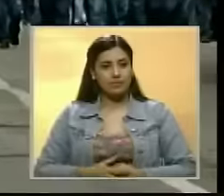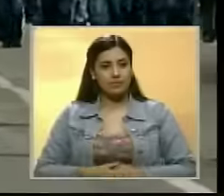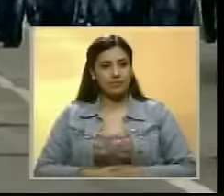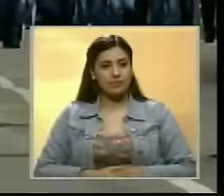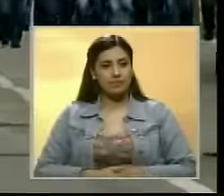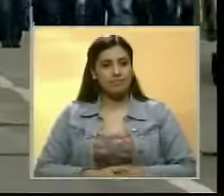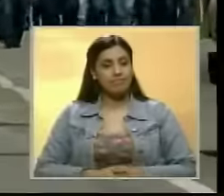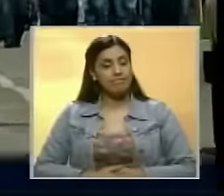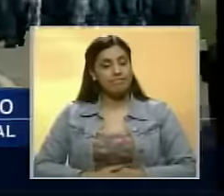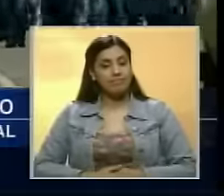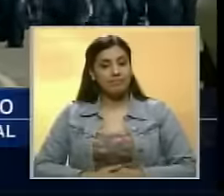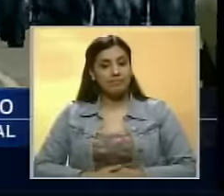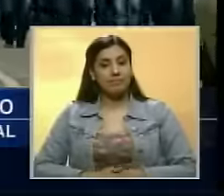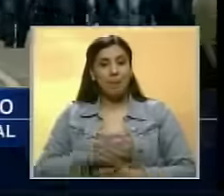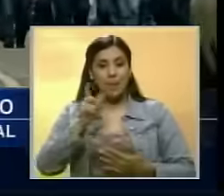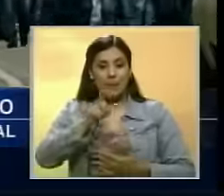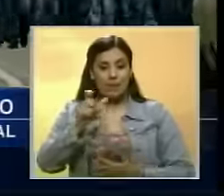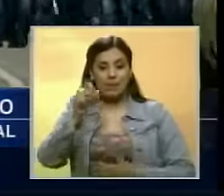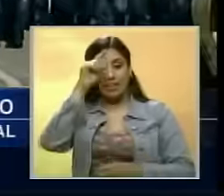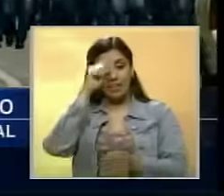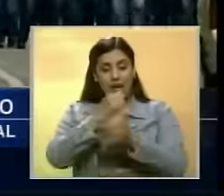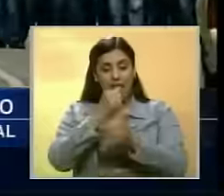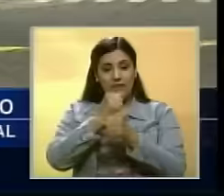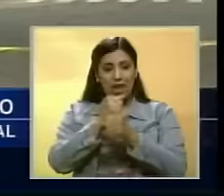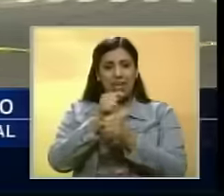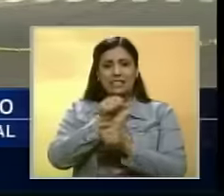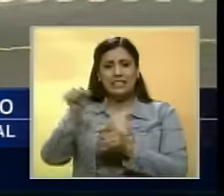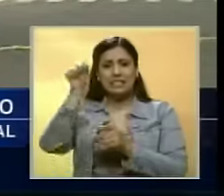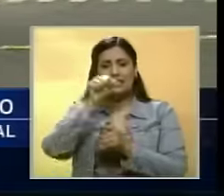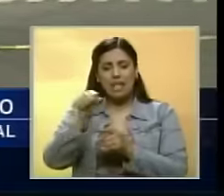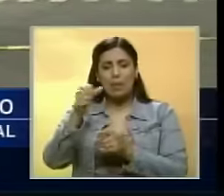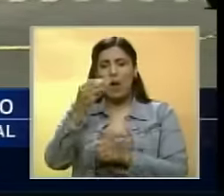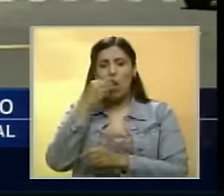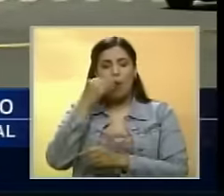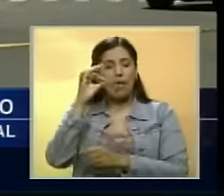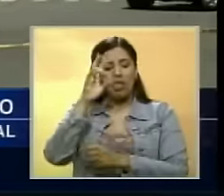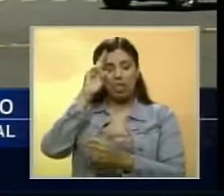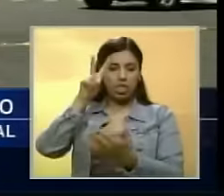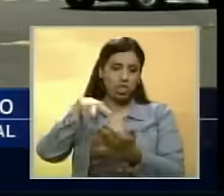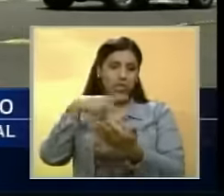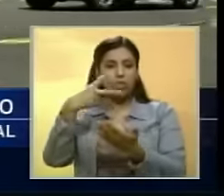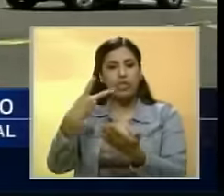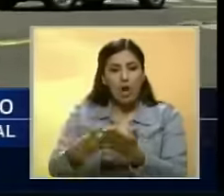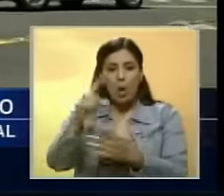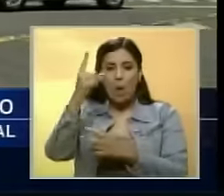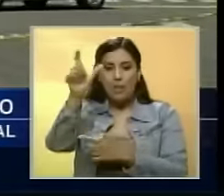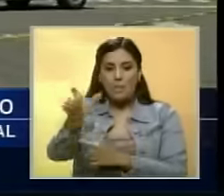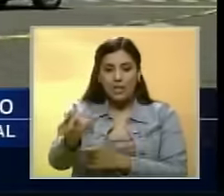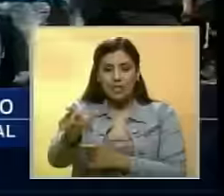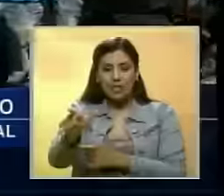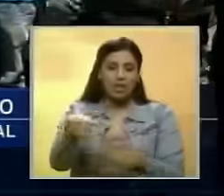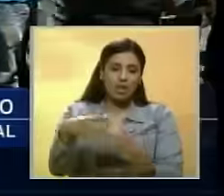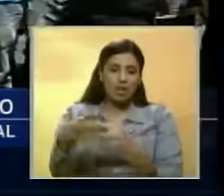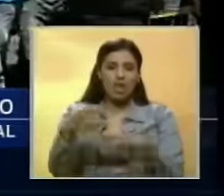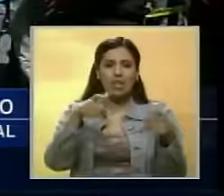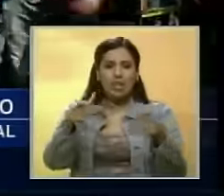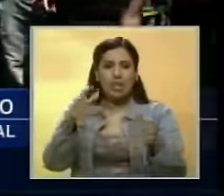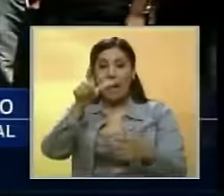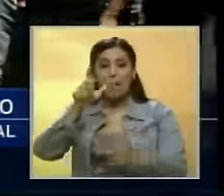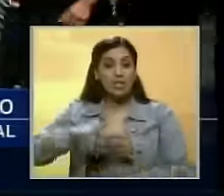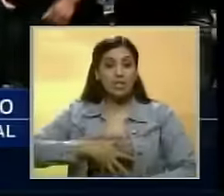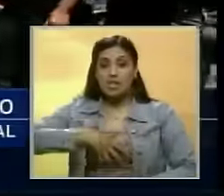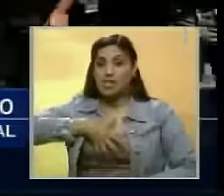amplía el desmayo de un trabajador que tiene semanas dejando de almorzar en la empresa para llevarle la comida a su familia encendió